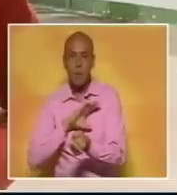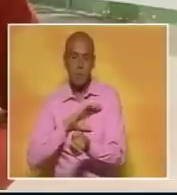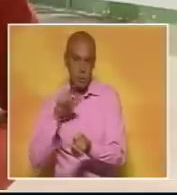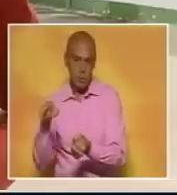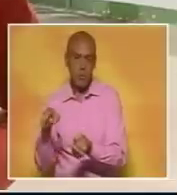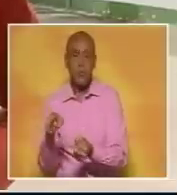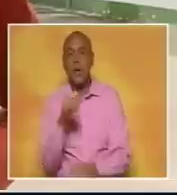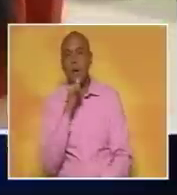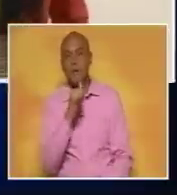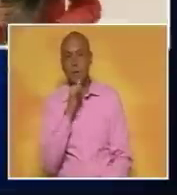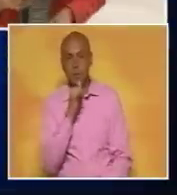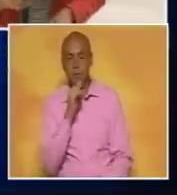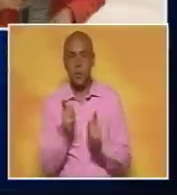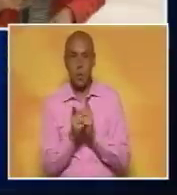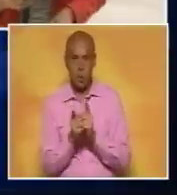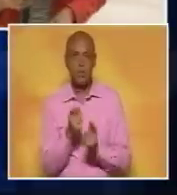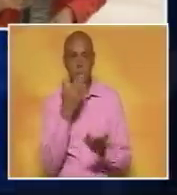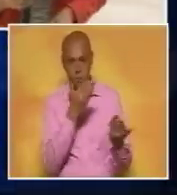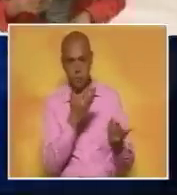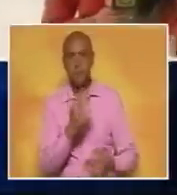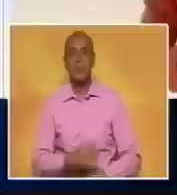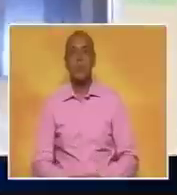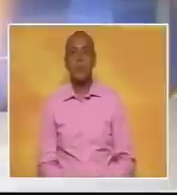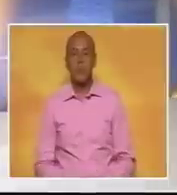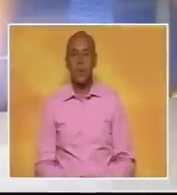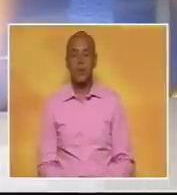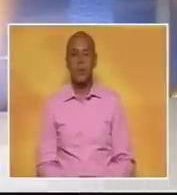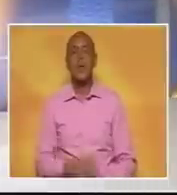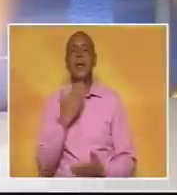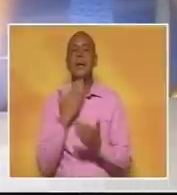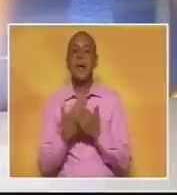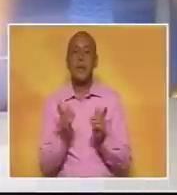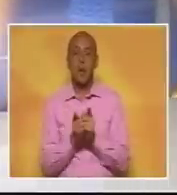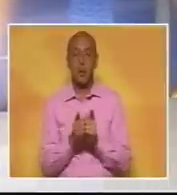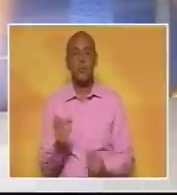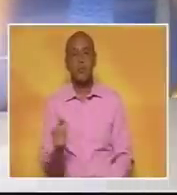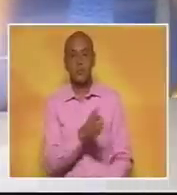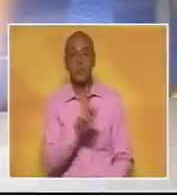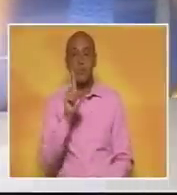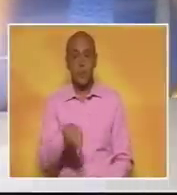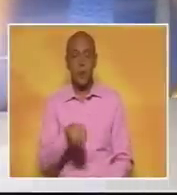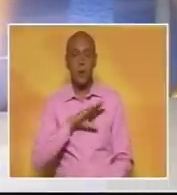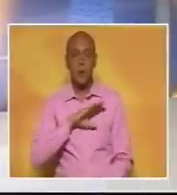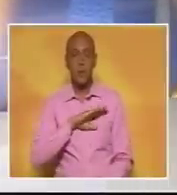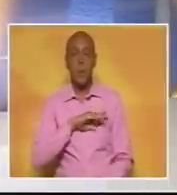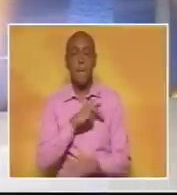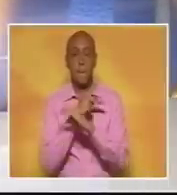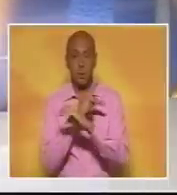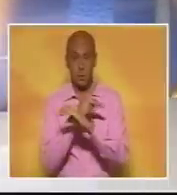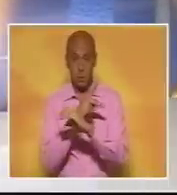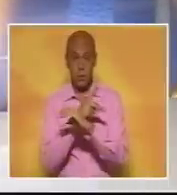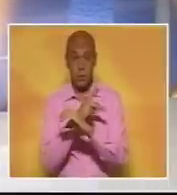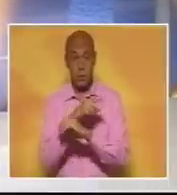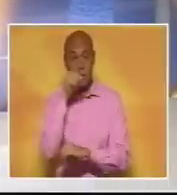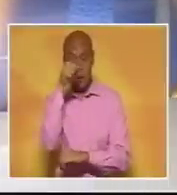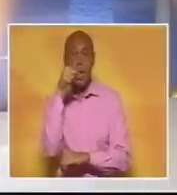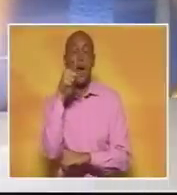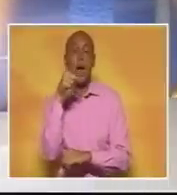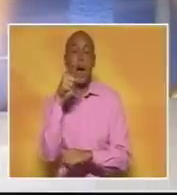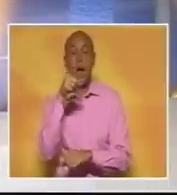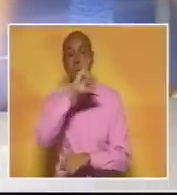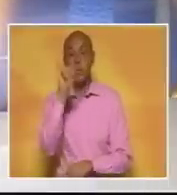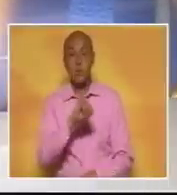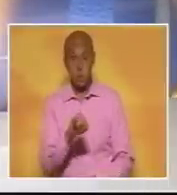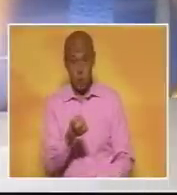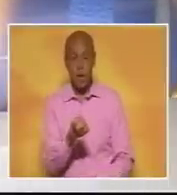Con esta información regresamos con ustedes. Gracias, Nelcy. Autoridades regionales de Protección Civil del Estado Zulia confirmaron la muerte de un niño